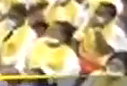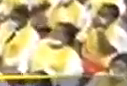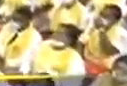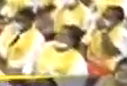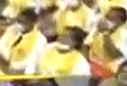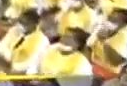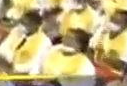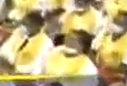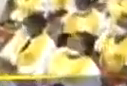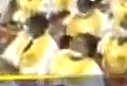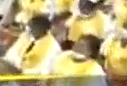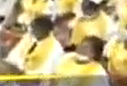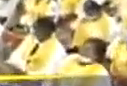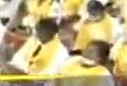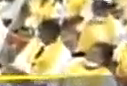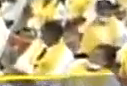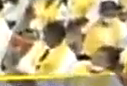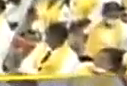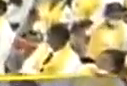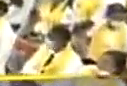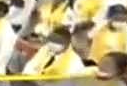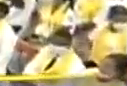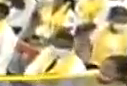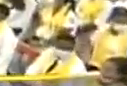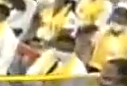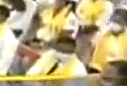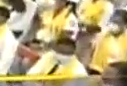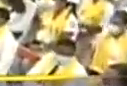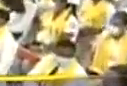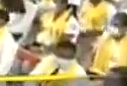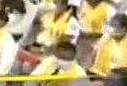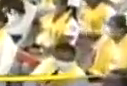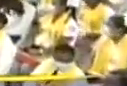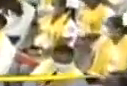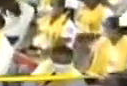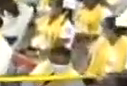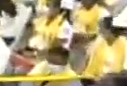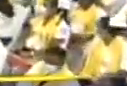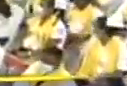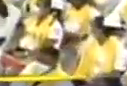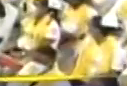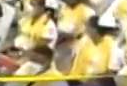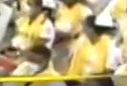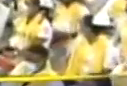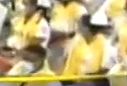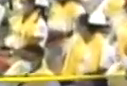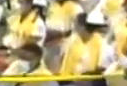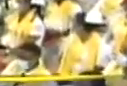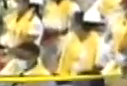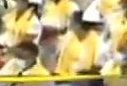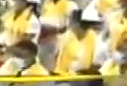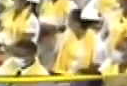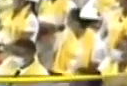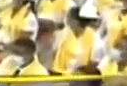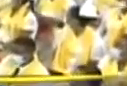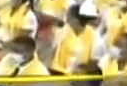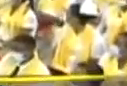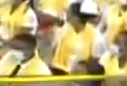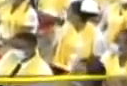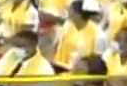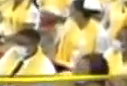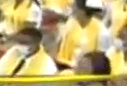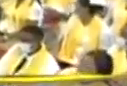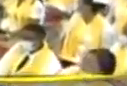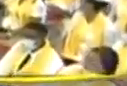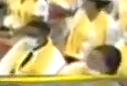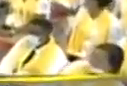a profesionales en distintas áreas. Una universidad que ha sido ejemplo en nuestro país. También debemos